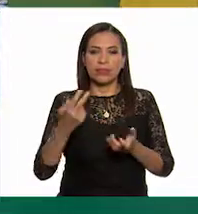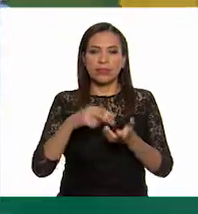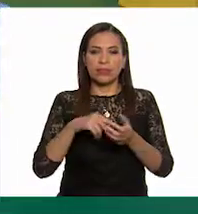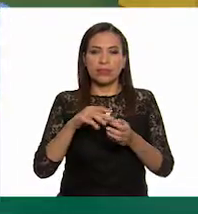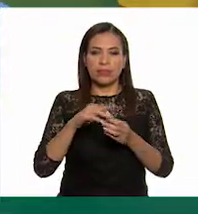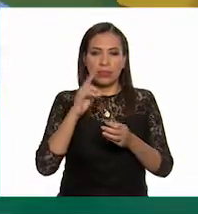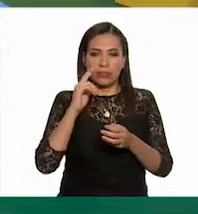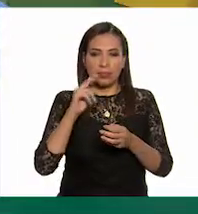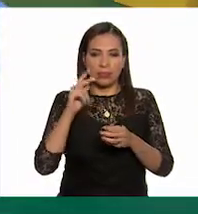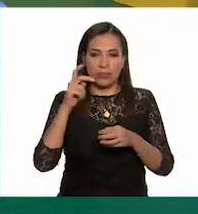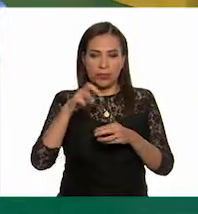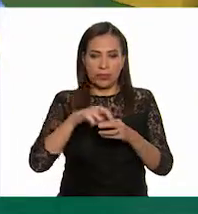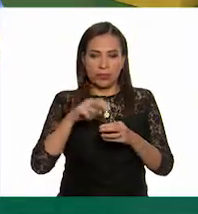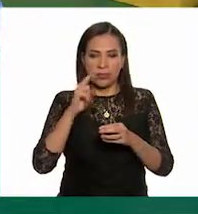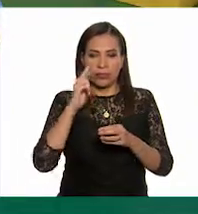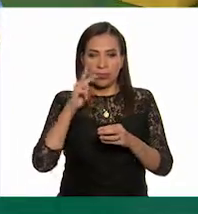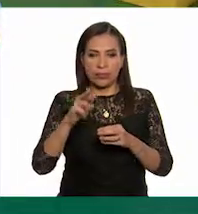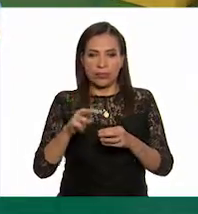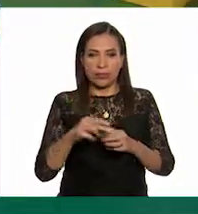piedras. Síganme porque...